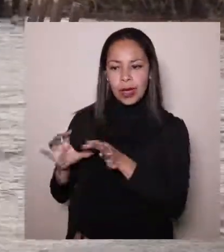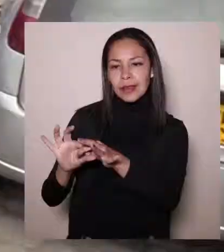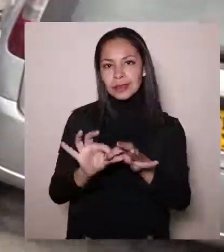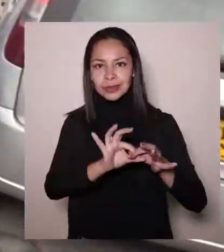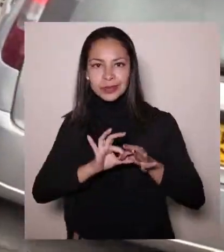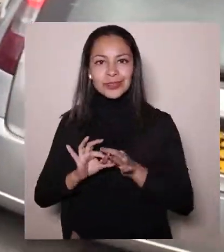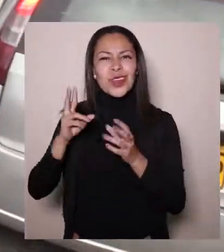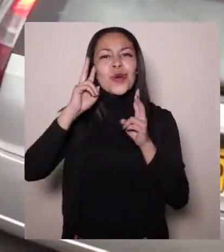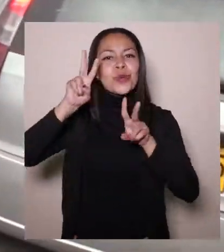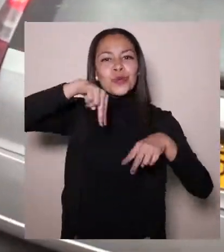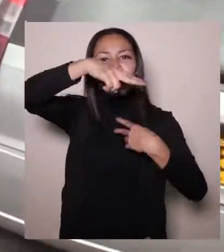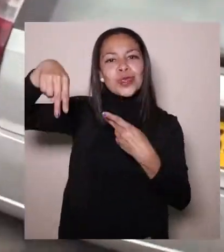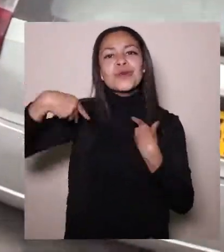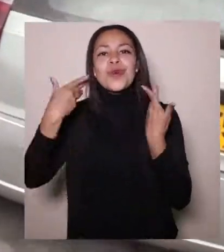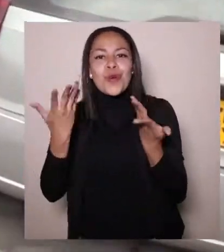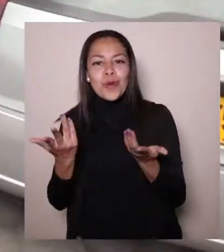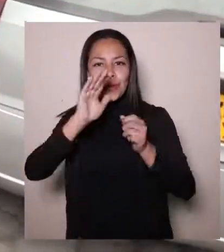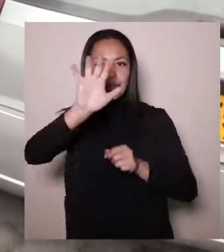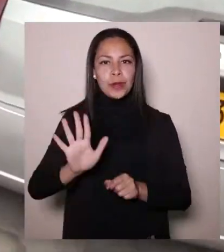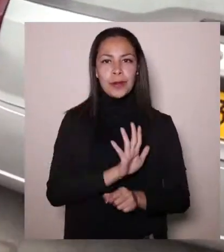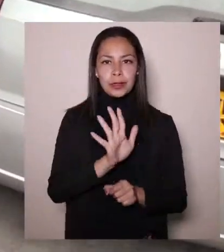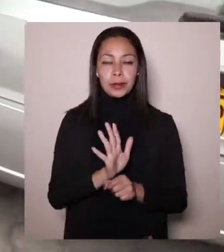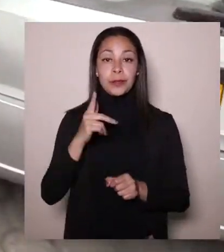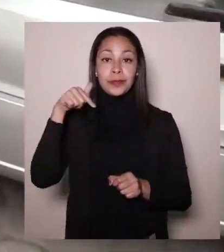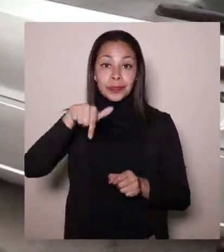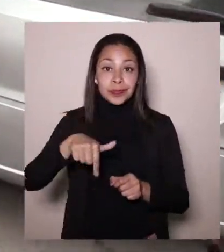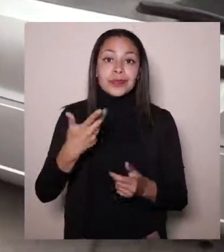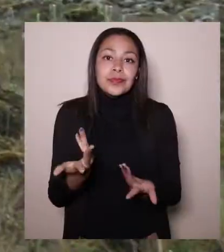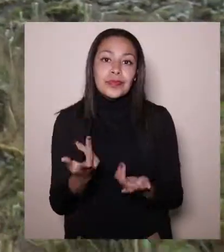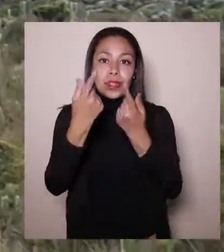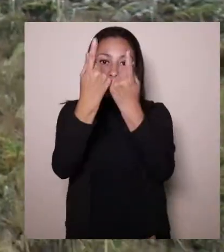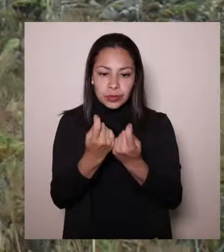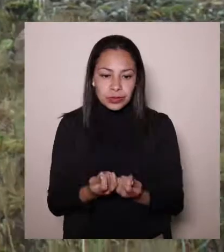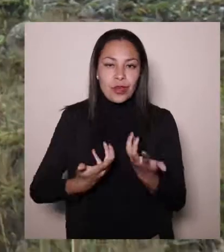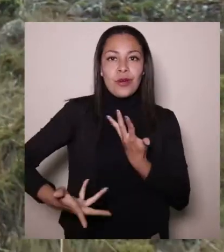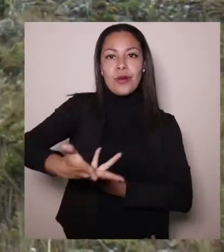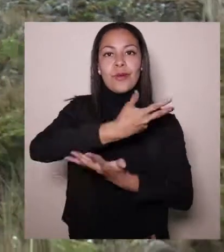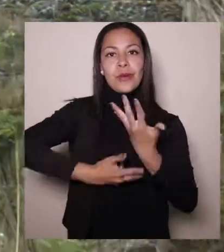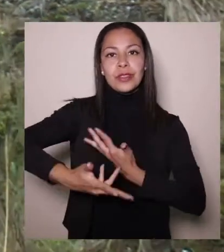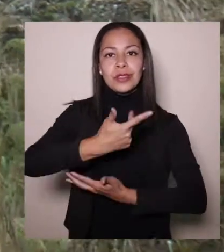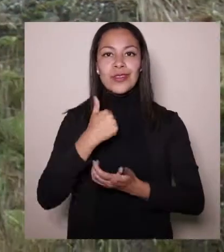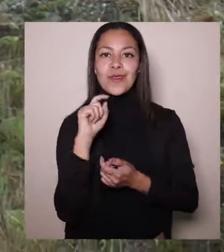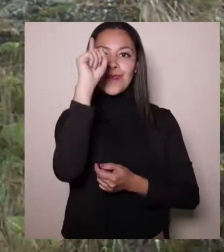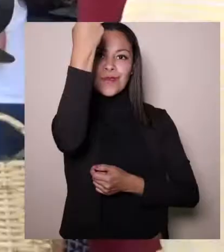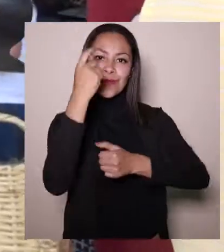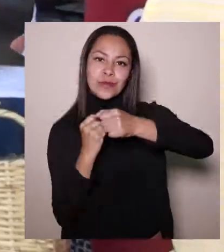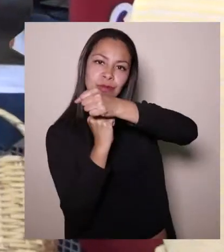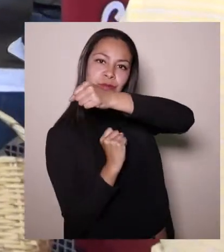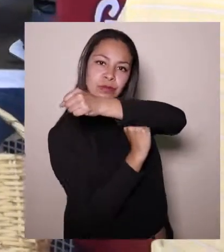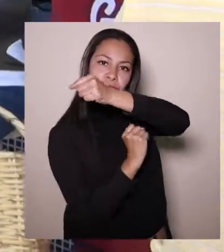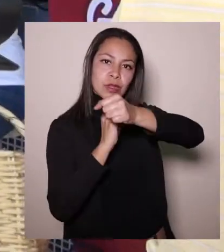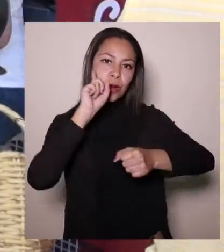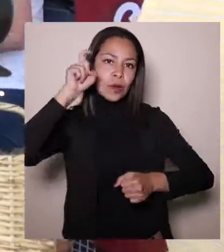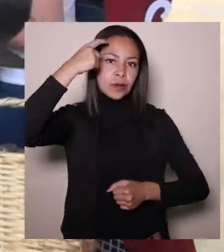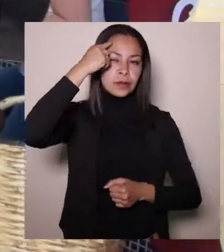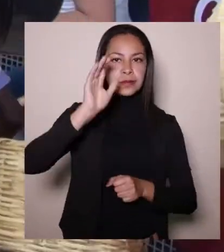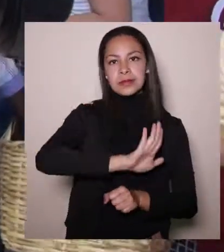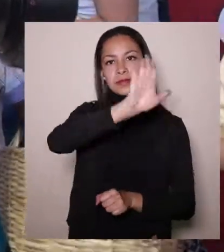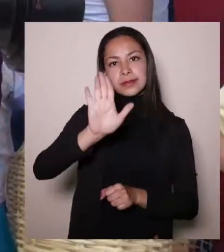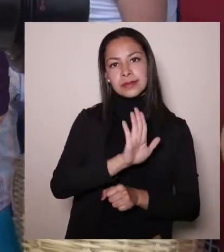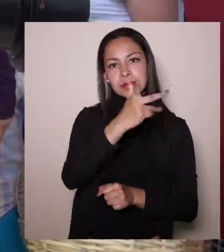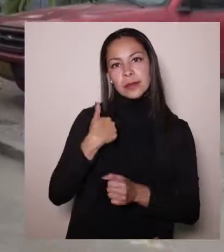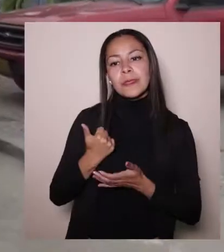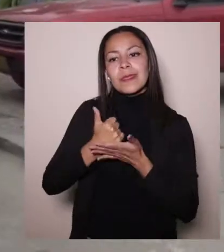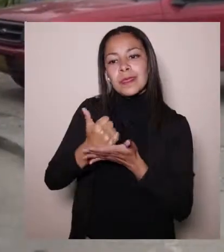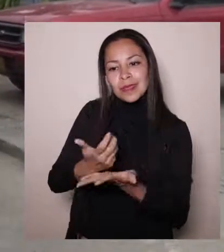es con cómo profundizamos los ejercicios de turismo en nuestro departamento. Este ejercicio sinónimo de economía colaborativa, uno de